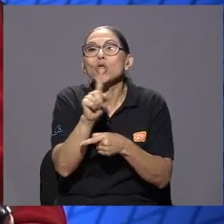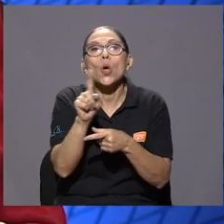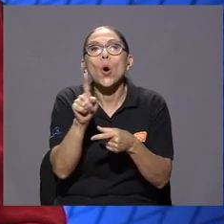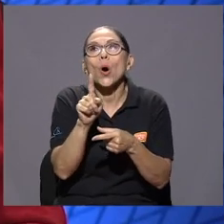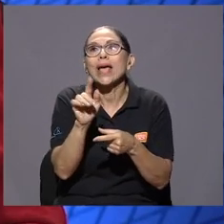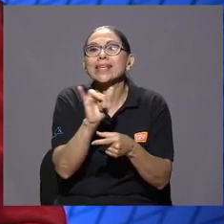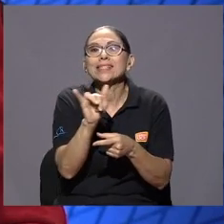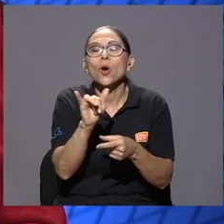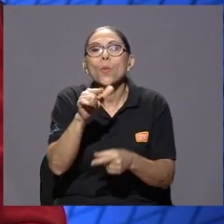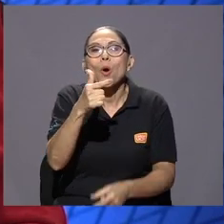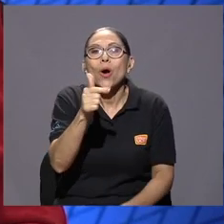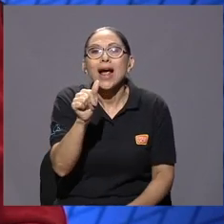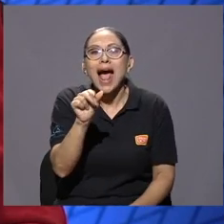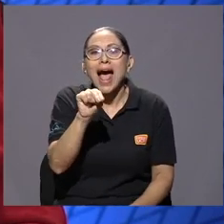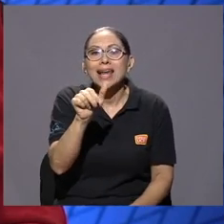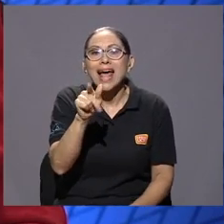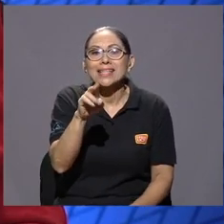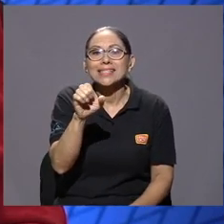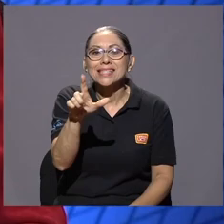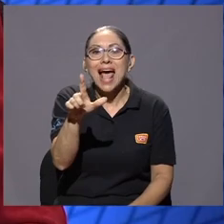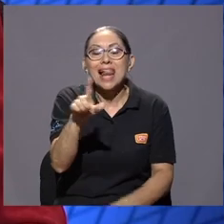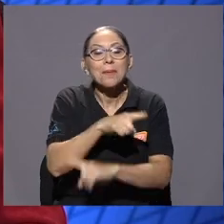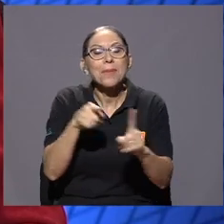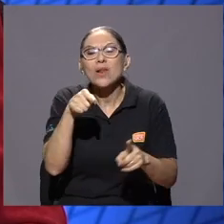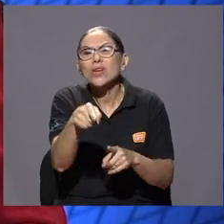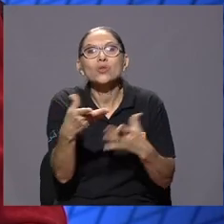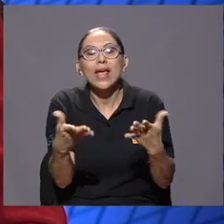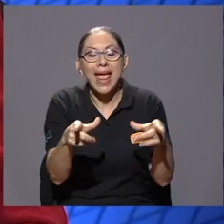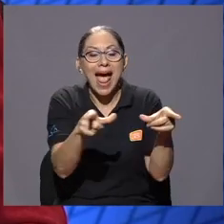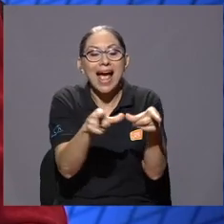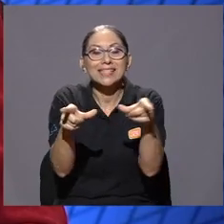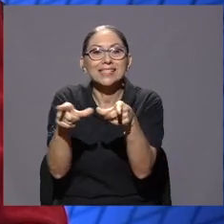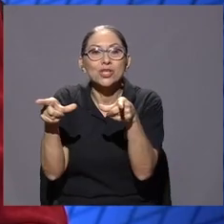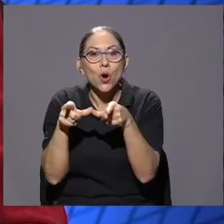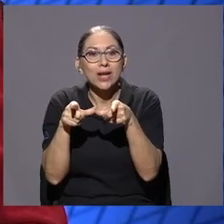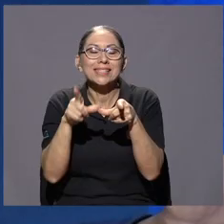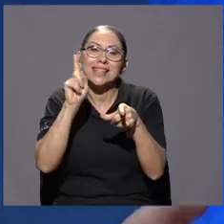a dividirse las acciones de dicha sociedad.